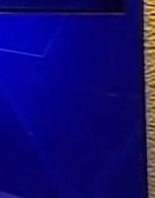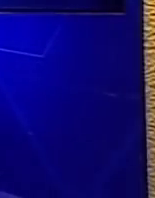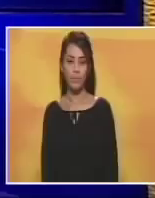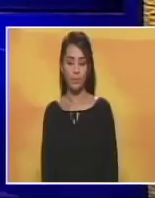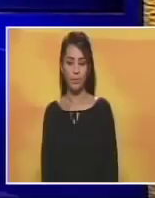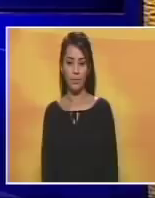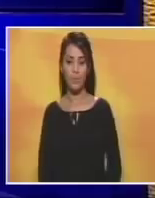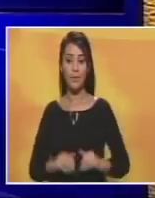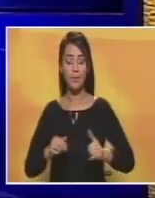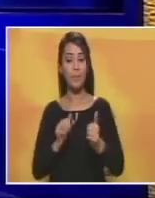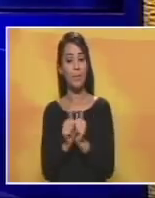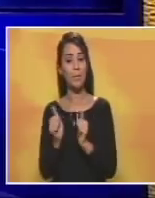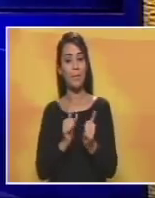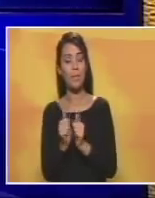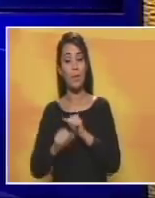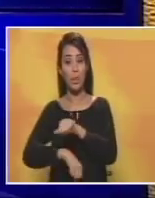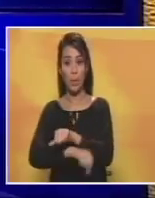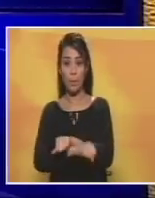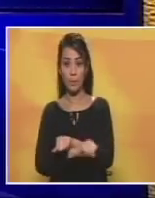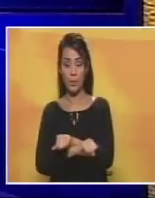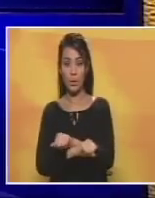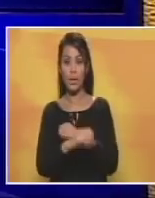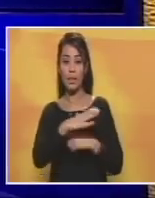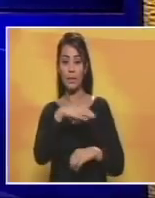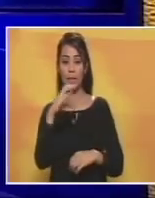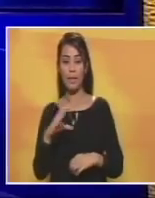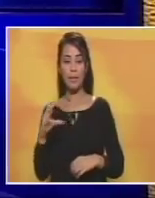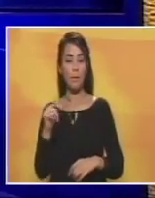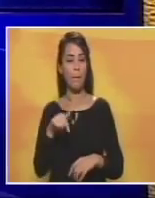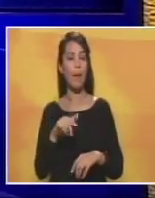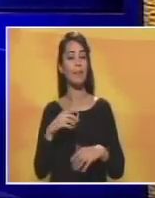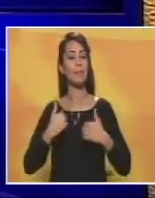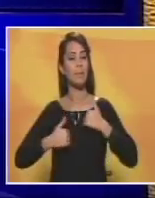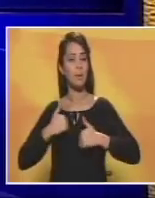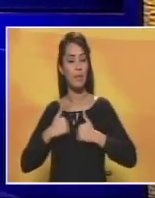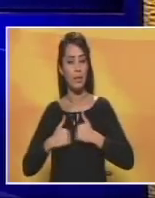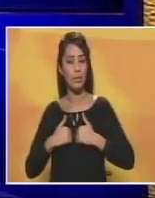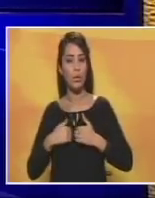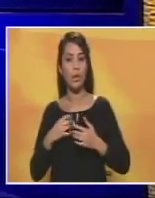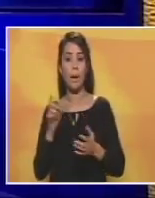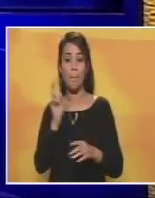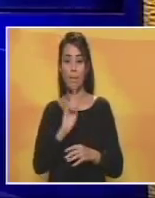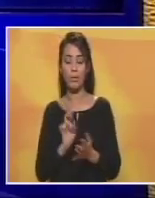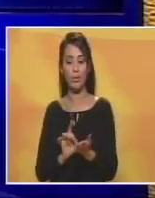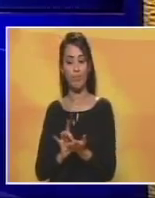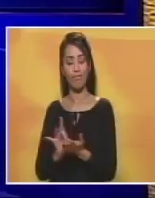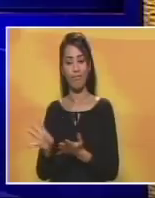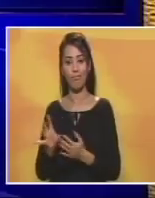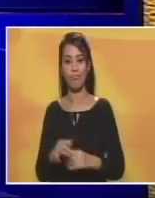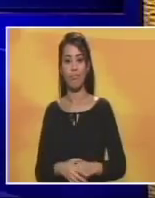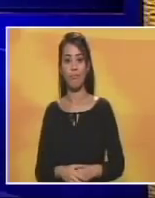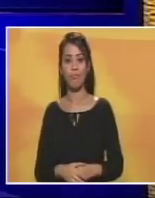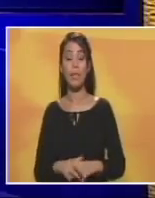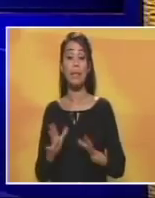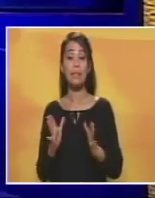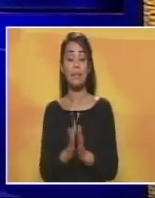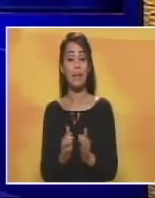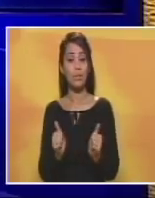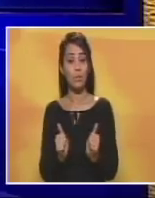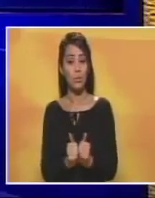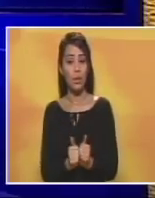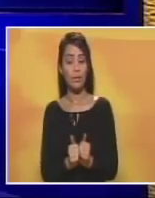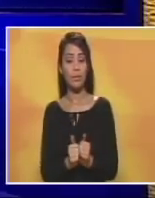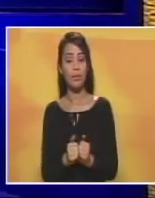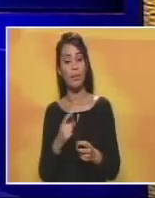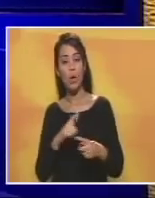Amigas y amigos, iniciamos los deportes con béisbol de la Serie del Caribe porque este miércoles Venezuela fue eliminada del torneo. Caribes de Anzoátegui cayó derrotado